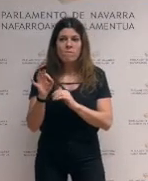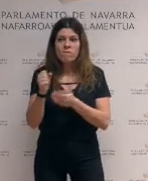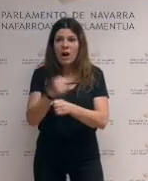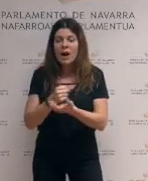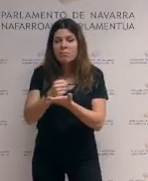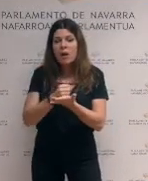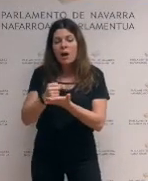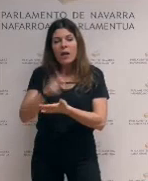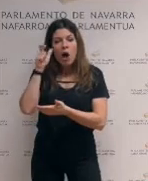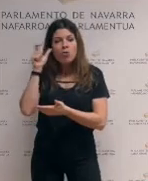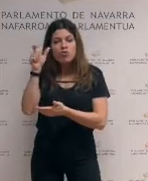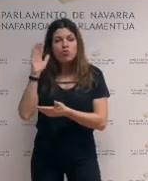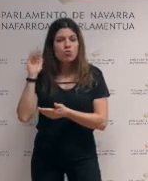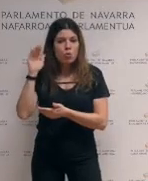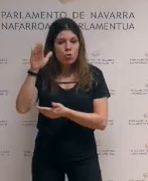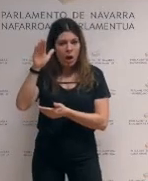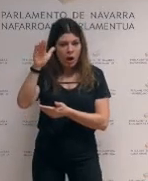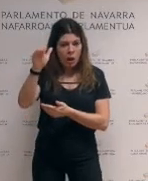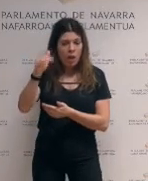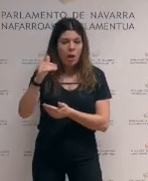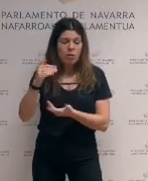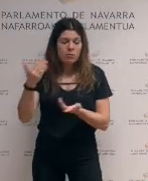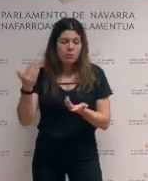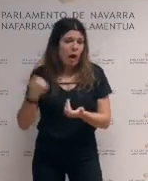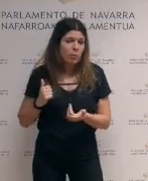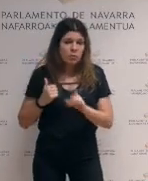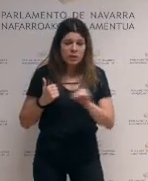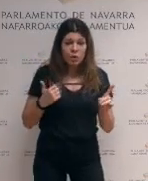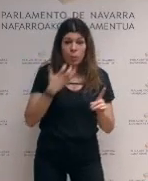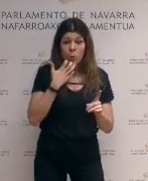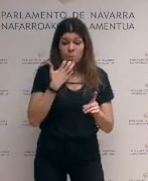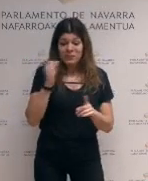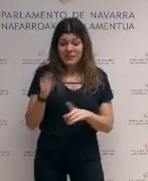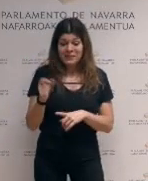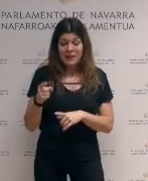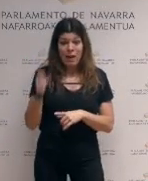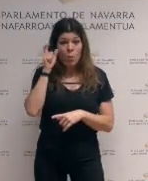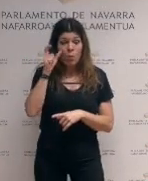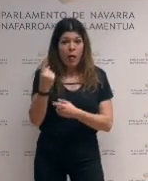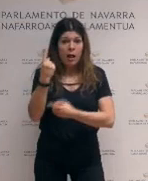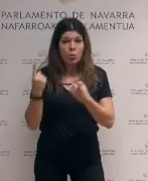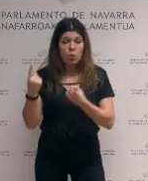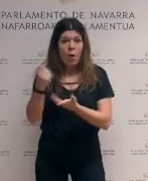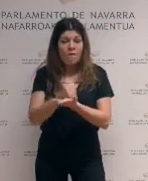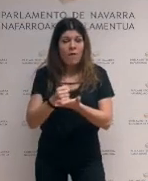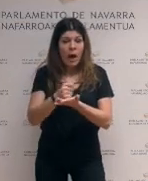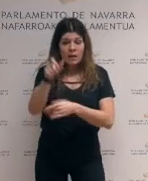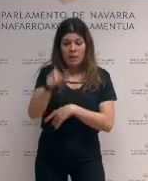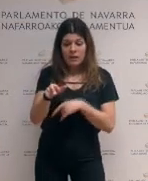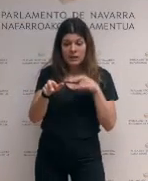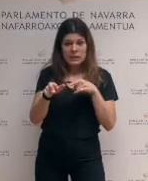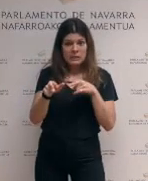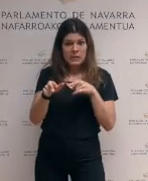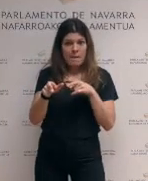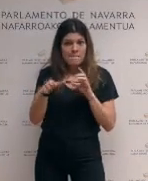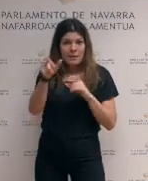ejemplo, en muchas localidades la farmacéutica es el único agente de salud que existe. ¿Cómo podemos tenerlo